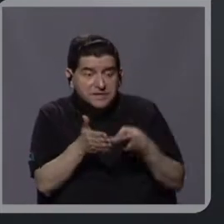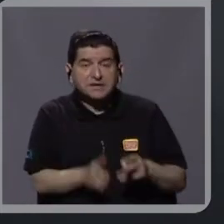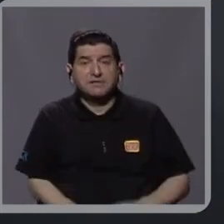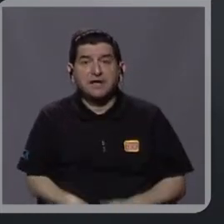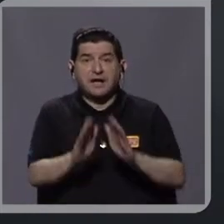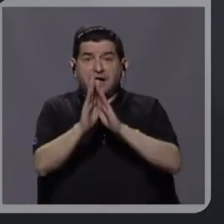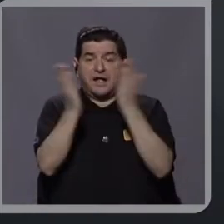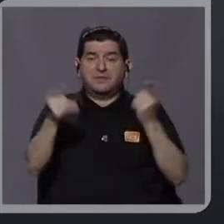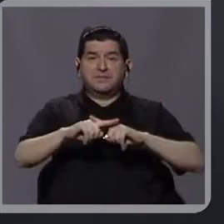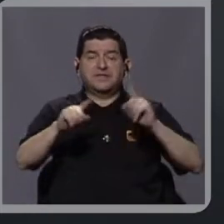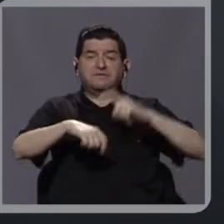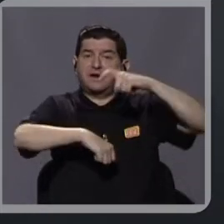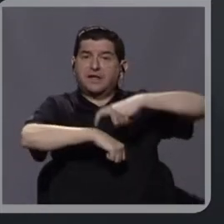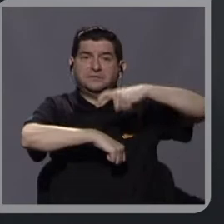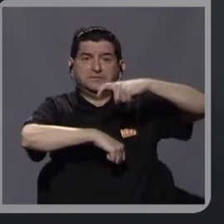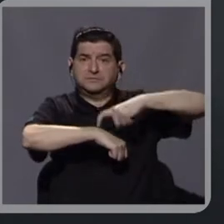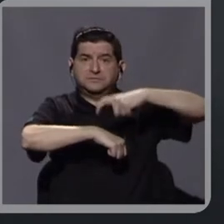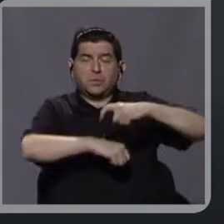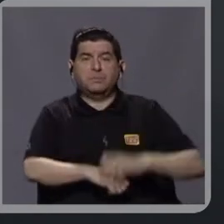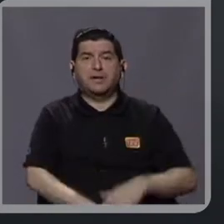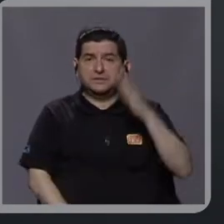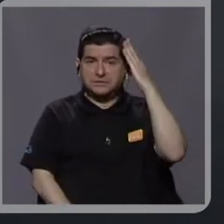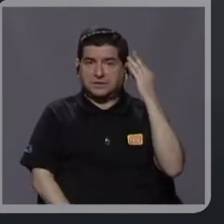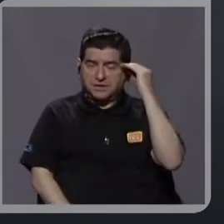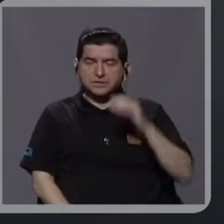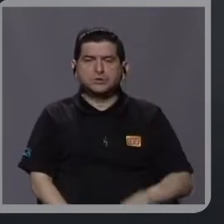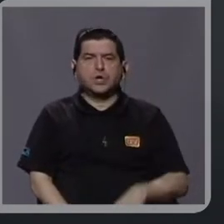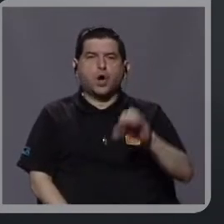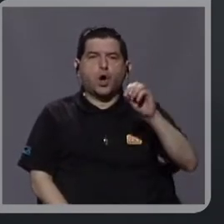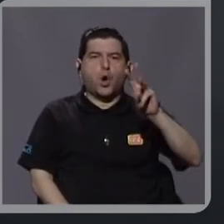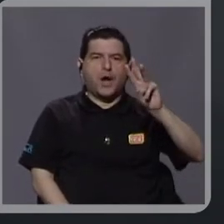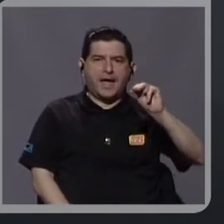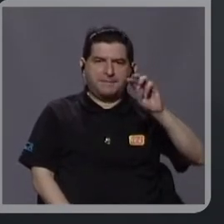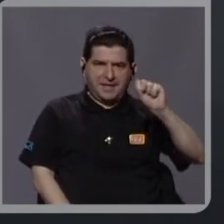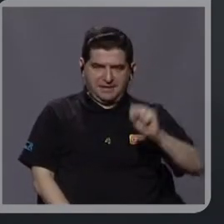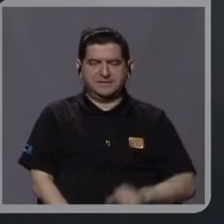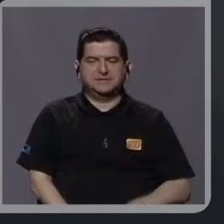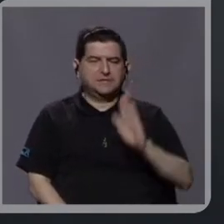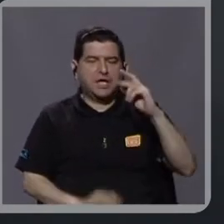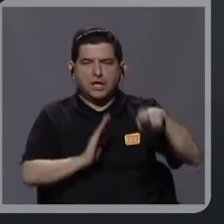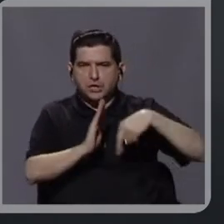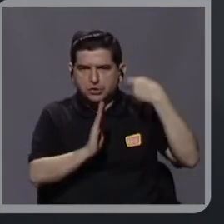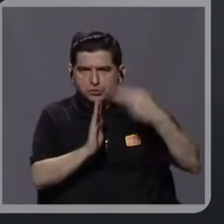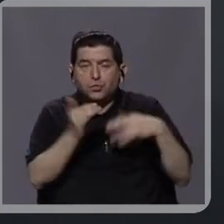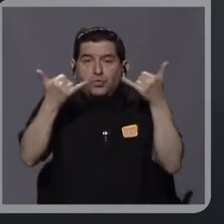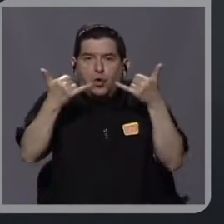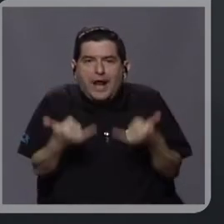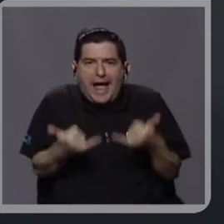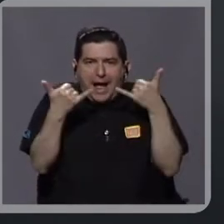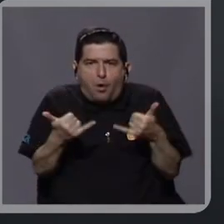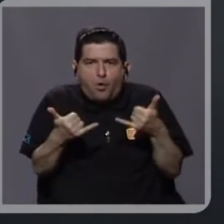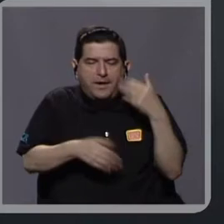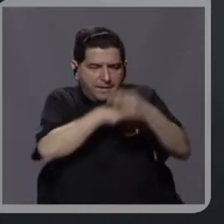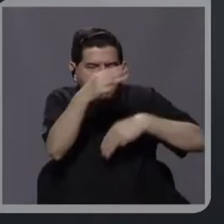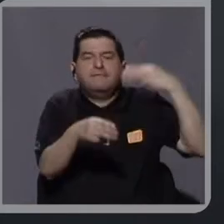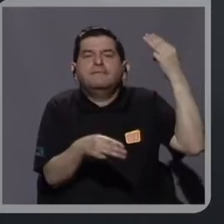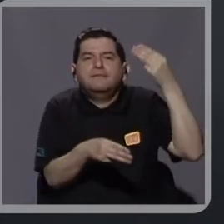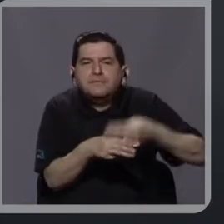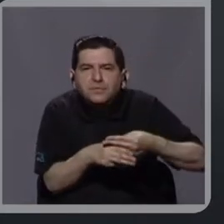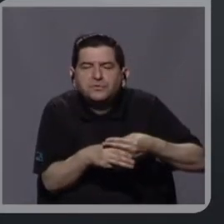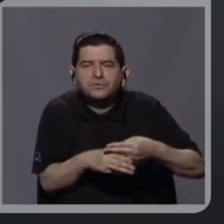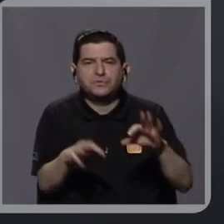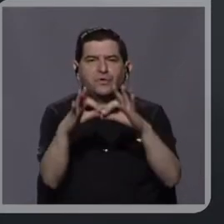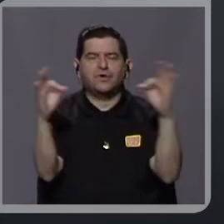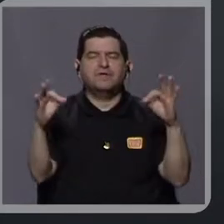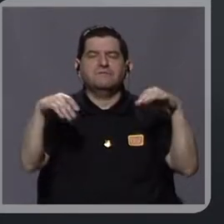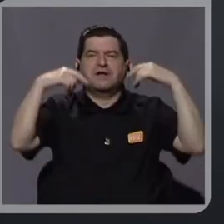momentos diferentes que podríamos estar viviendo organización mundial de la salud su rol y su papel en este momento global y sobre todo una frase